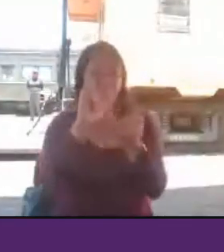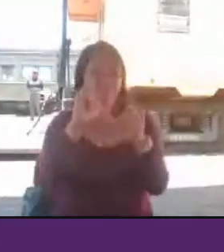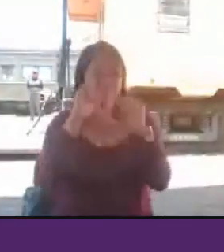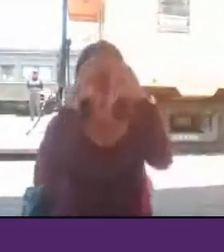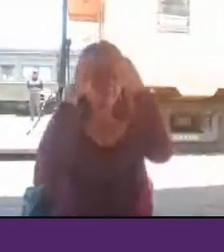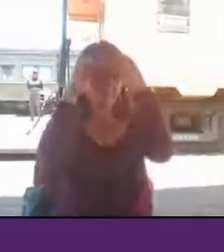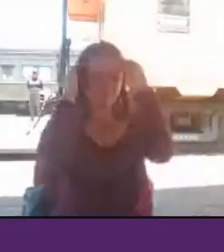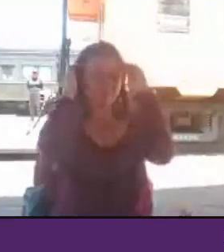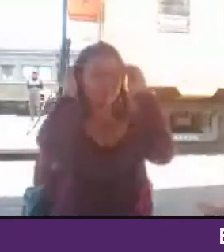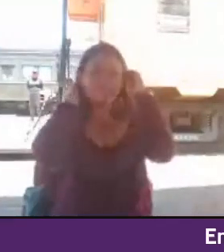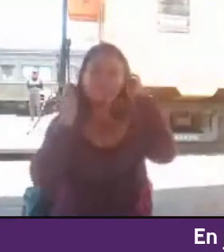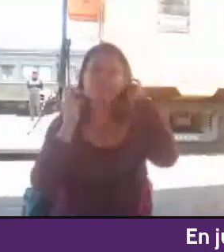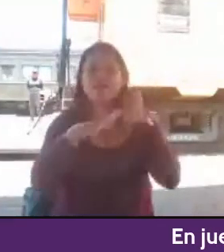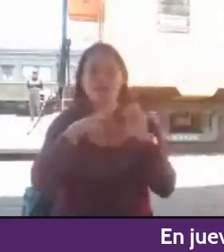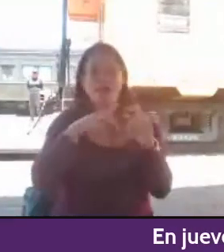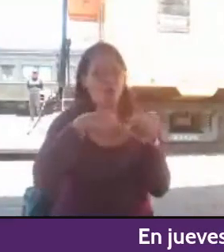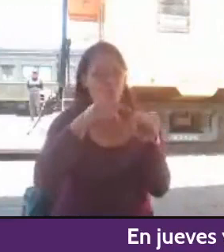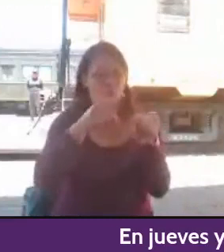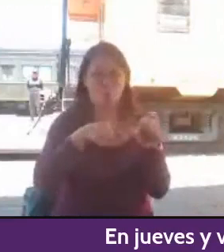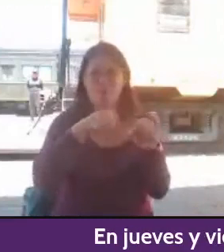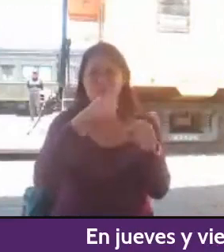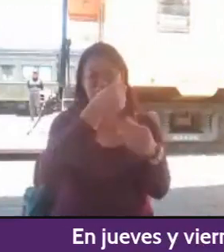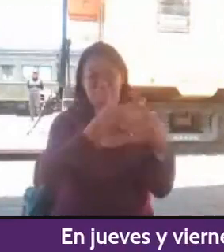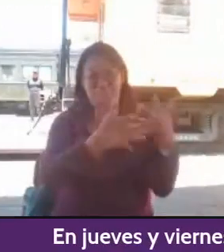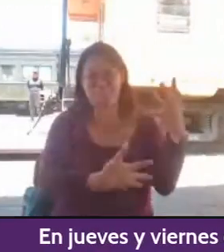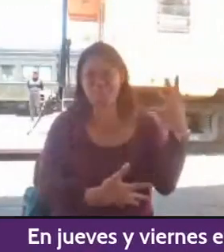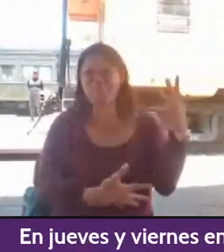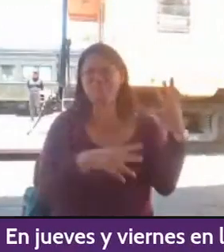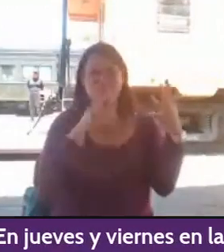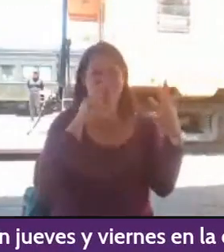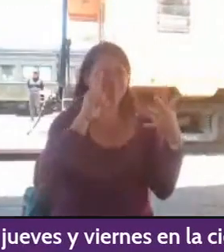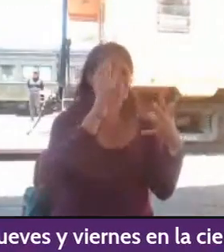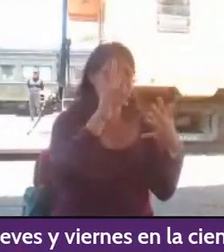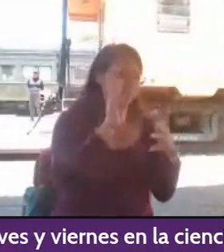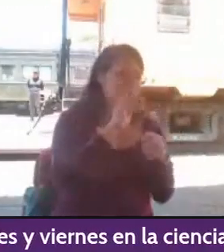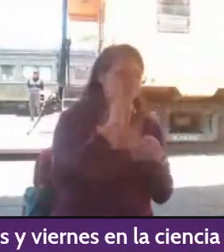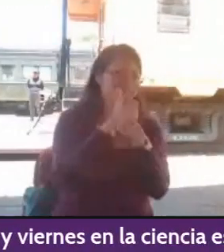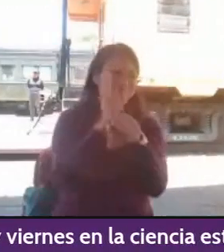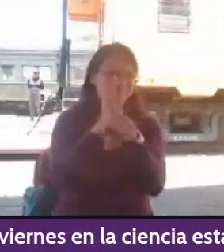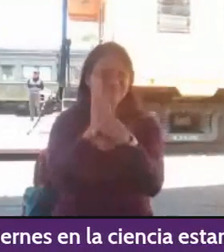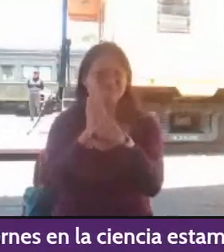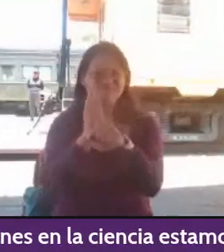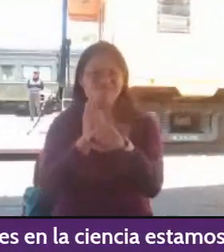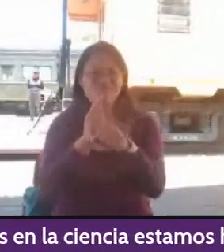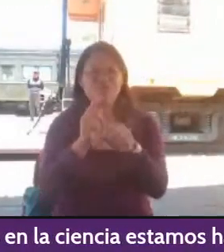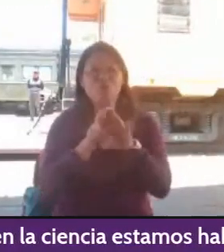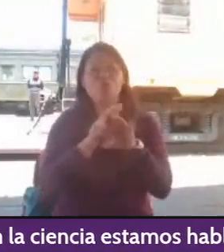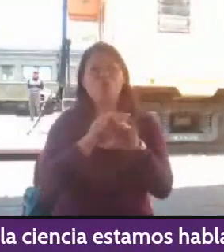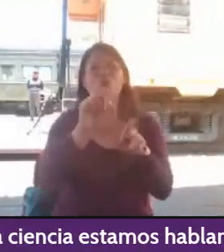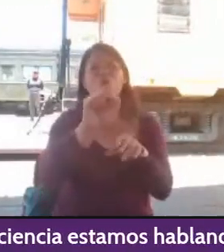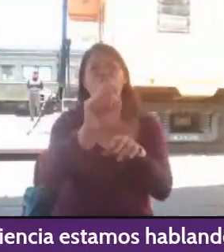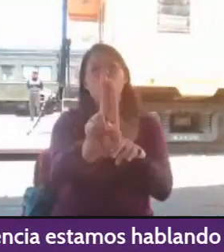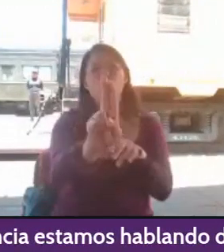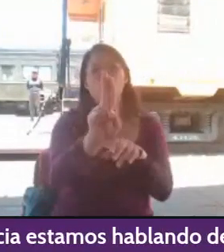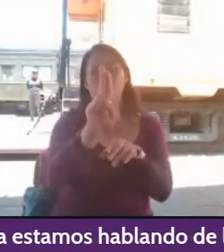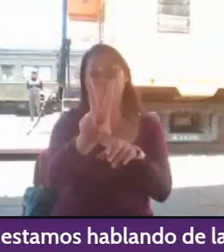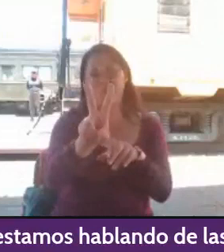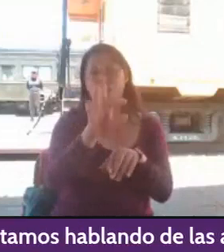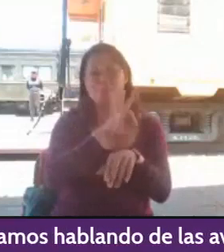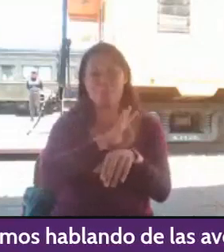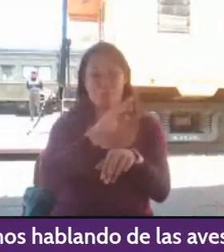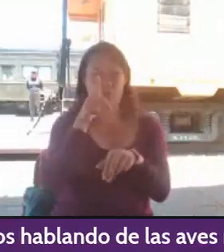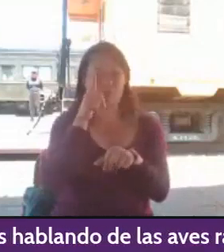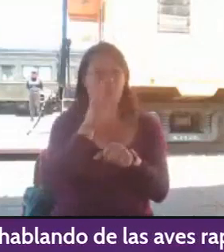gran variedad de colores, más colores de los que percibimos nosotros. De hecho, pueden percibir el ultravioleta, como bien hasta abajo, e